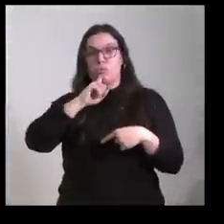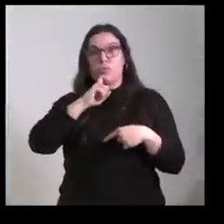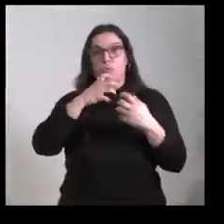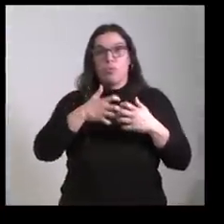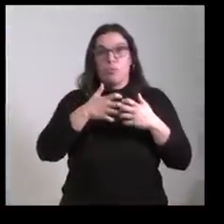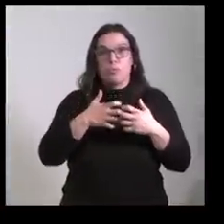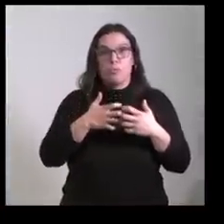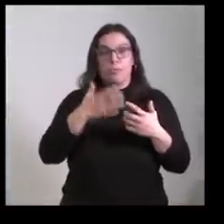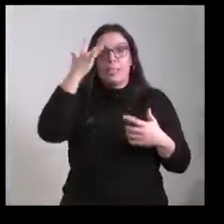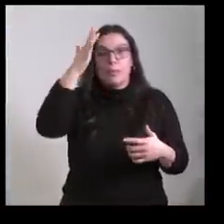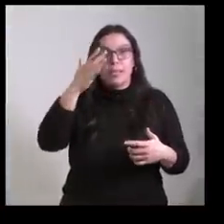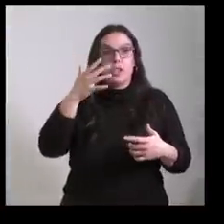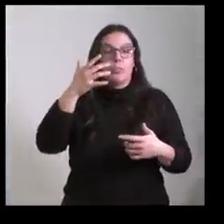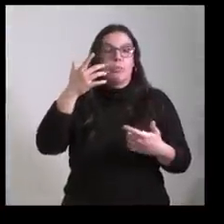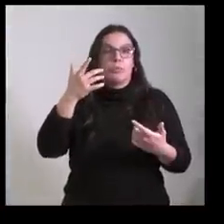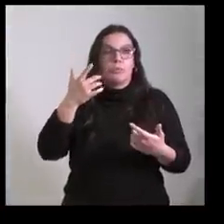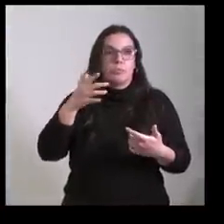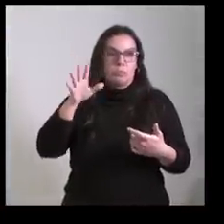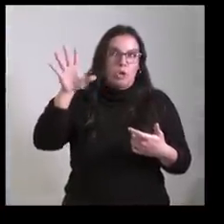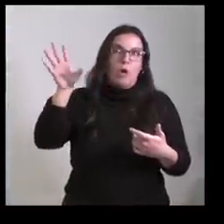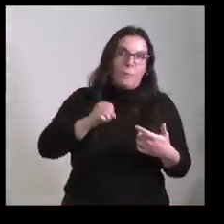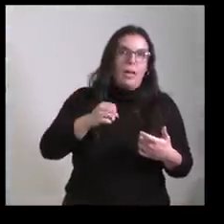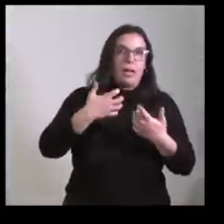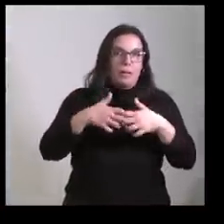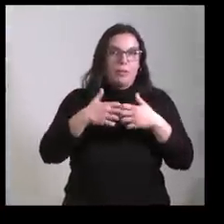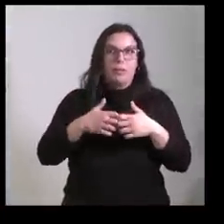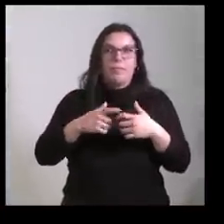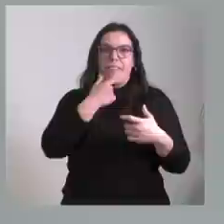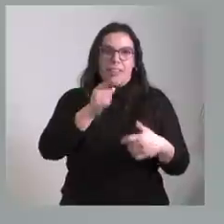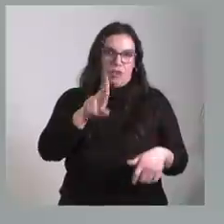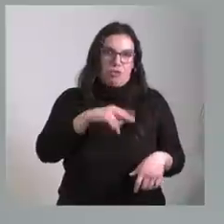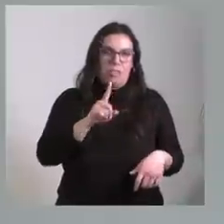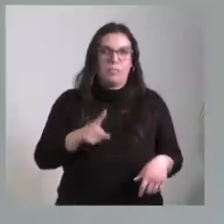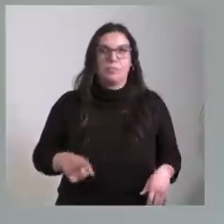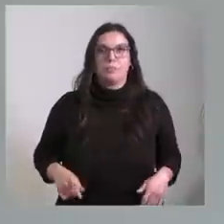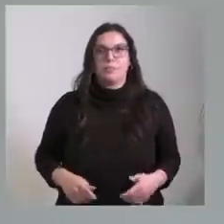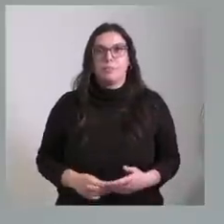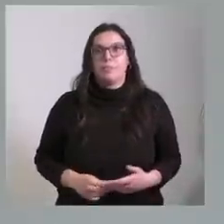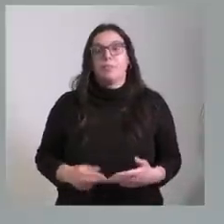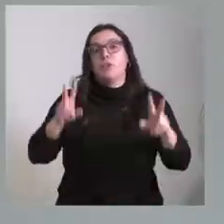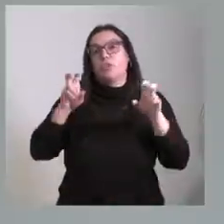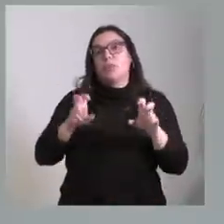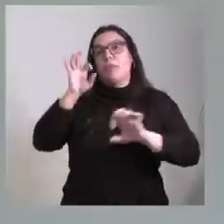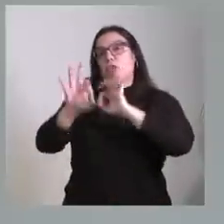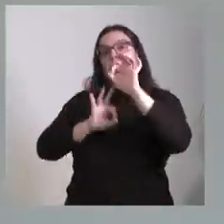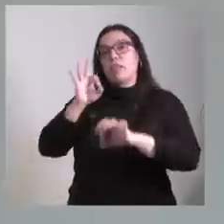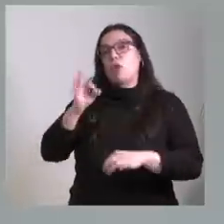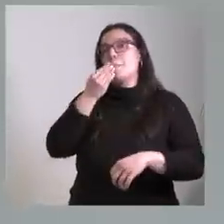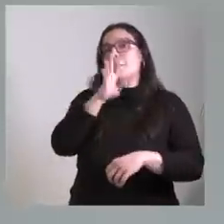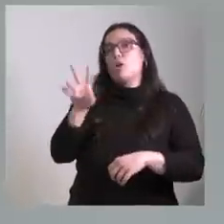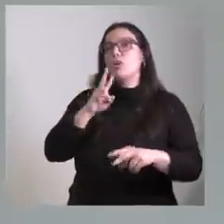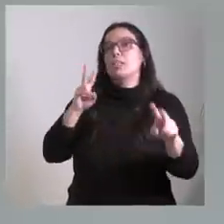que no sé que imagino que licitar un aparato de estos no será de un día para otro más es cuestión de logísticas yo creo que las puede responder